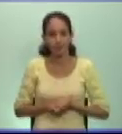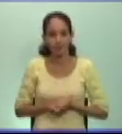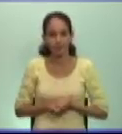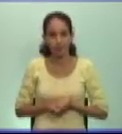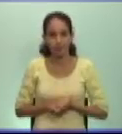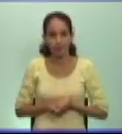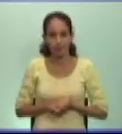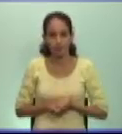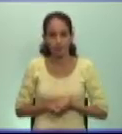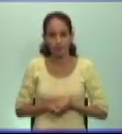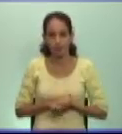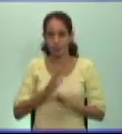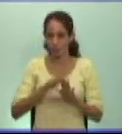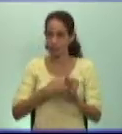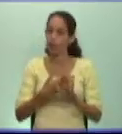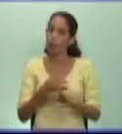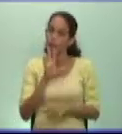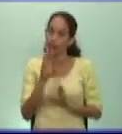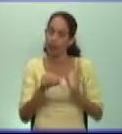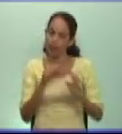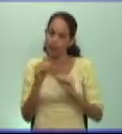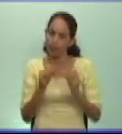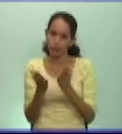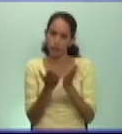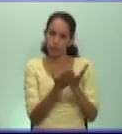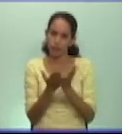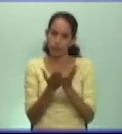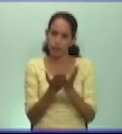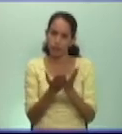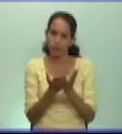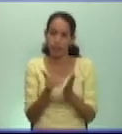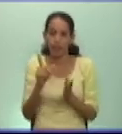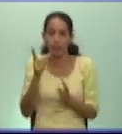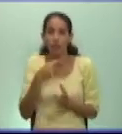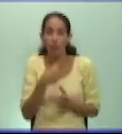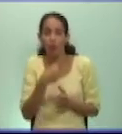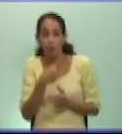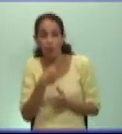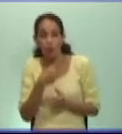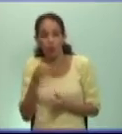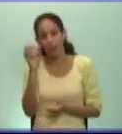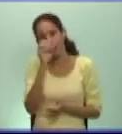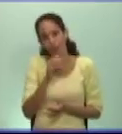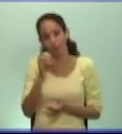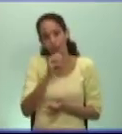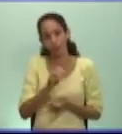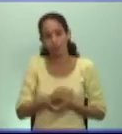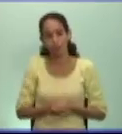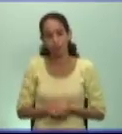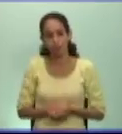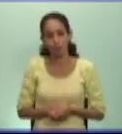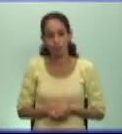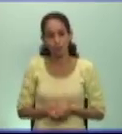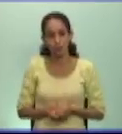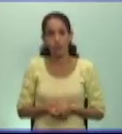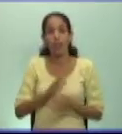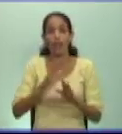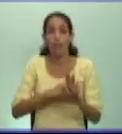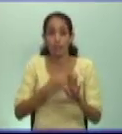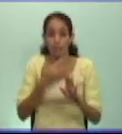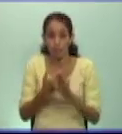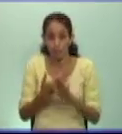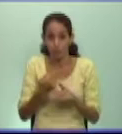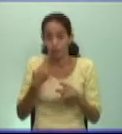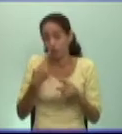de la crisis de octubre que tiene que ver precisamente con este periodo de gobierno. Lo continúa del 63 al